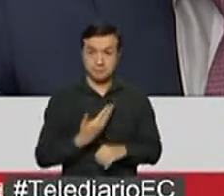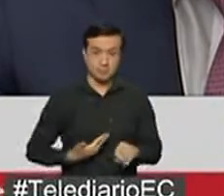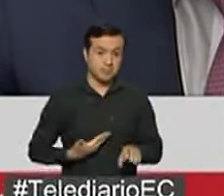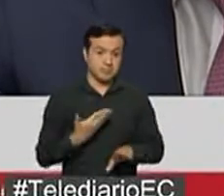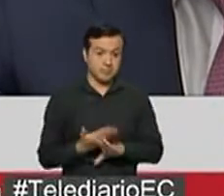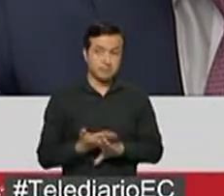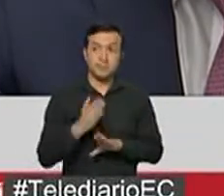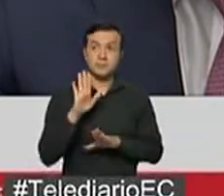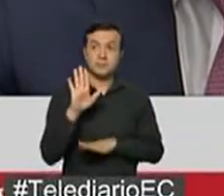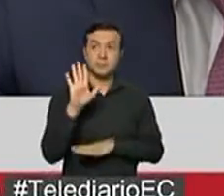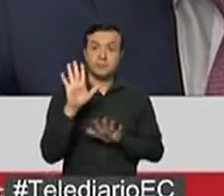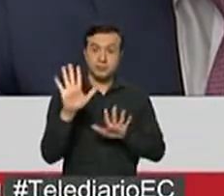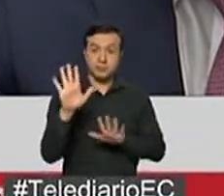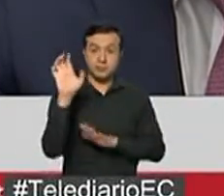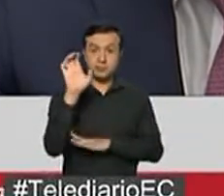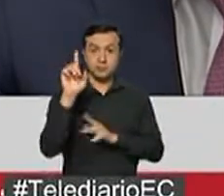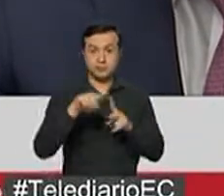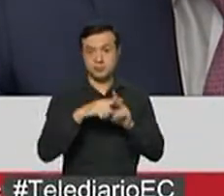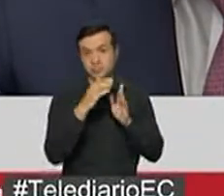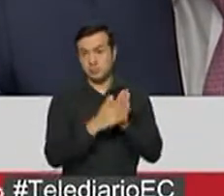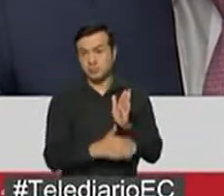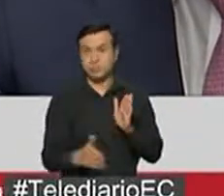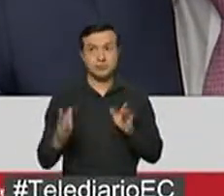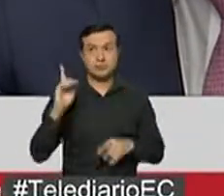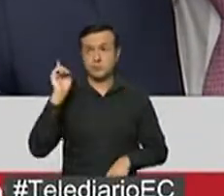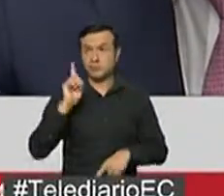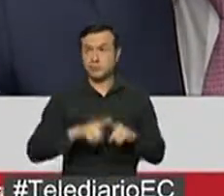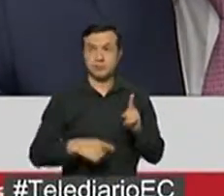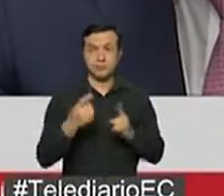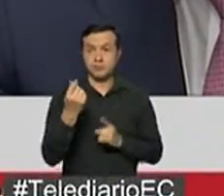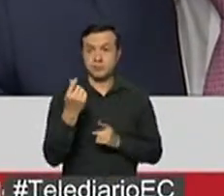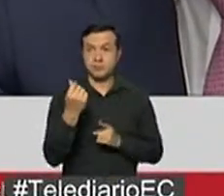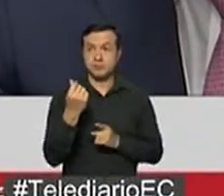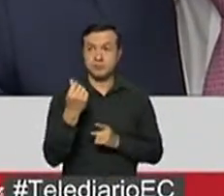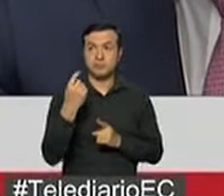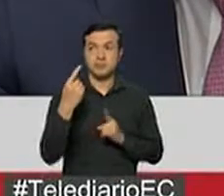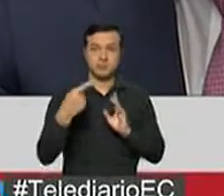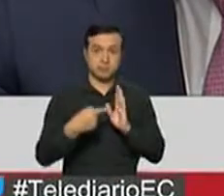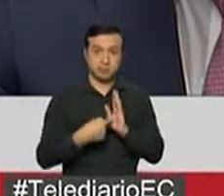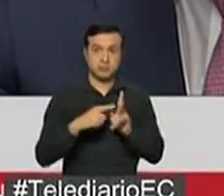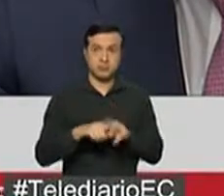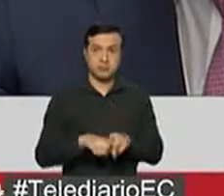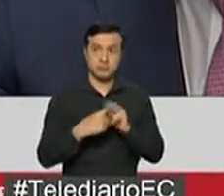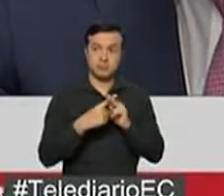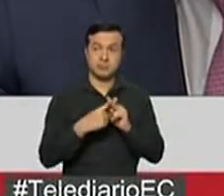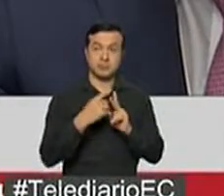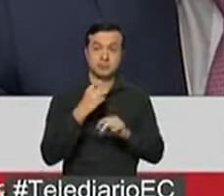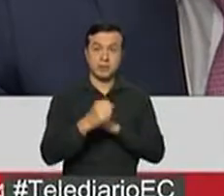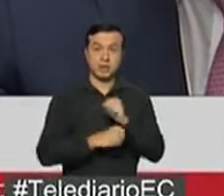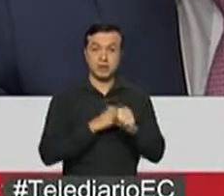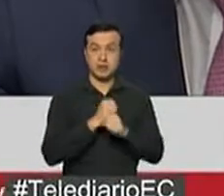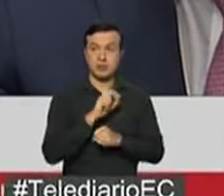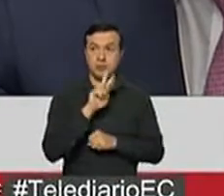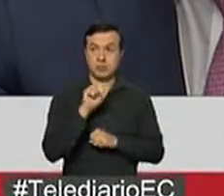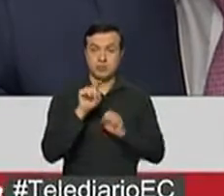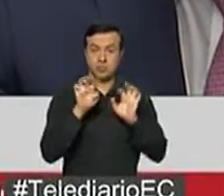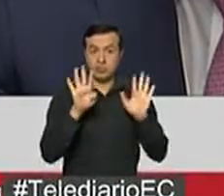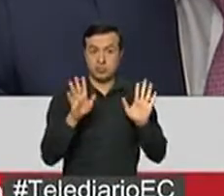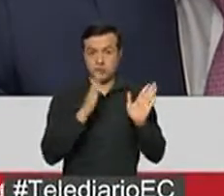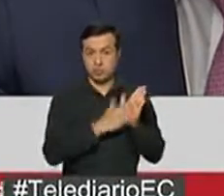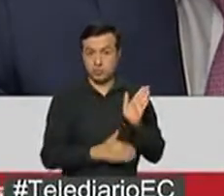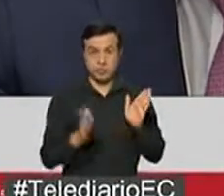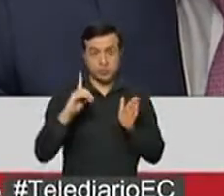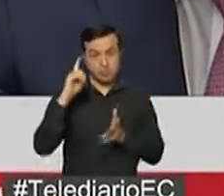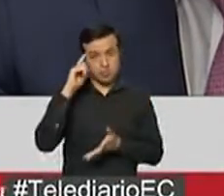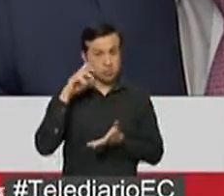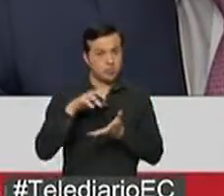partir del 10 de enero lo que implicaba que no podía cobrarse ese impuesto a partir del ejercicio fiscal 2019 como lo pretende hacer el gobierno